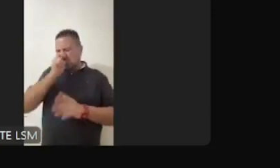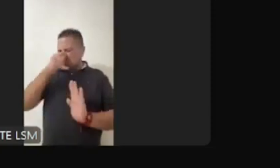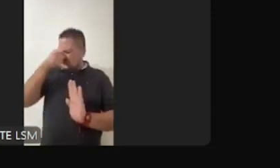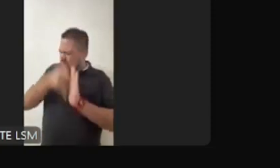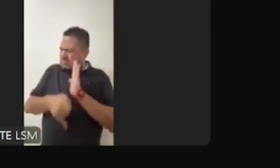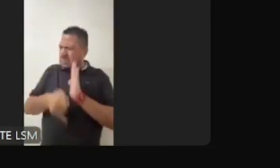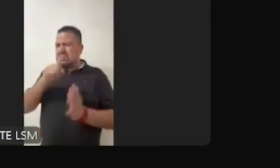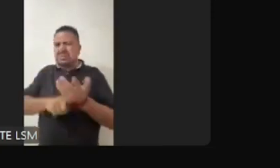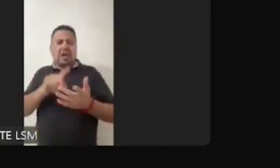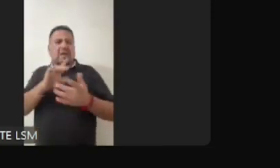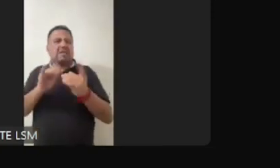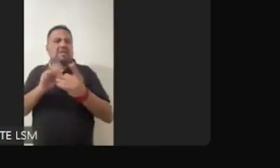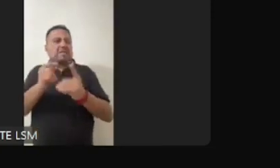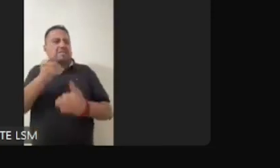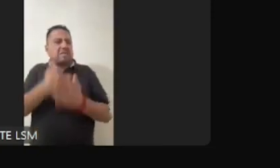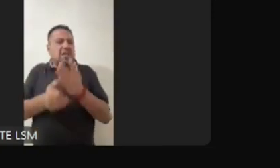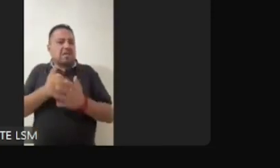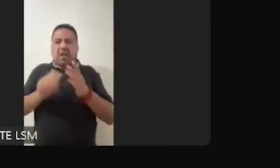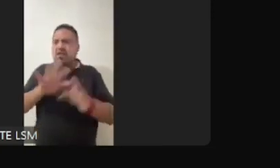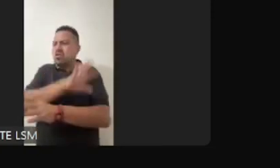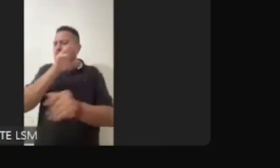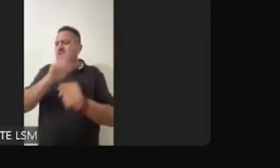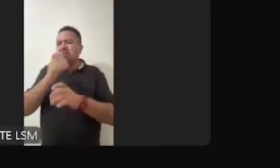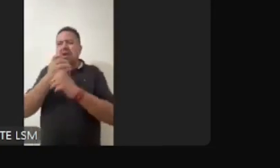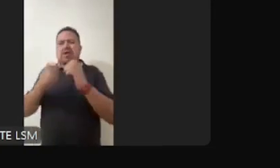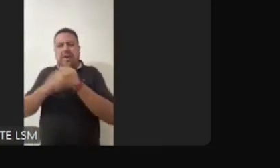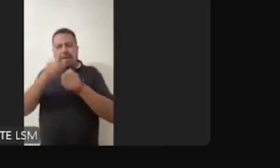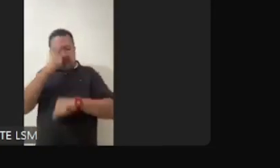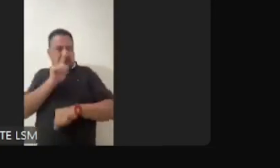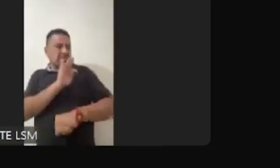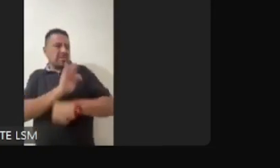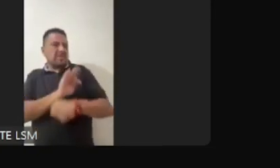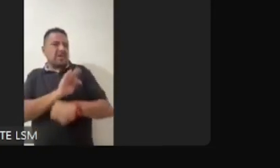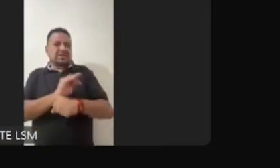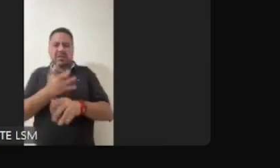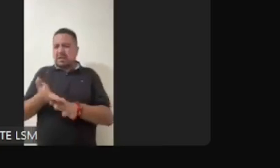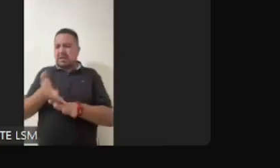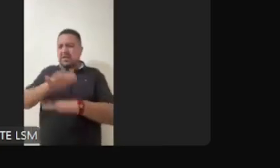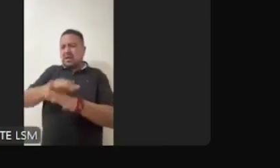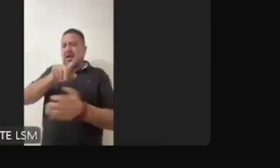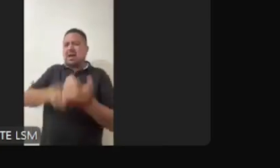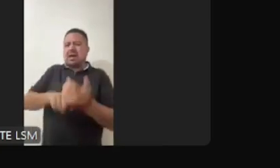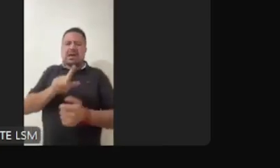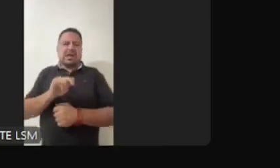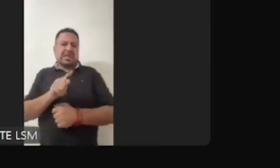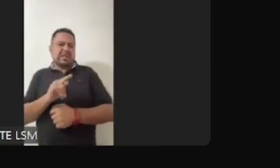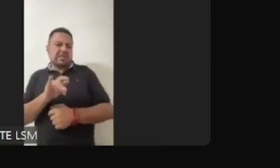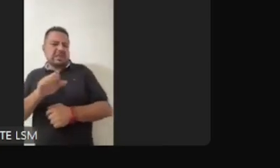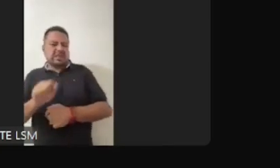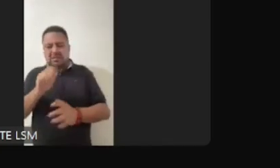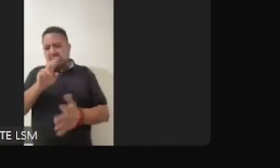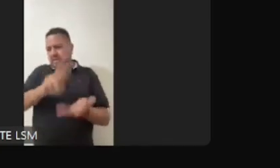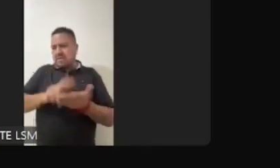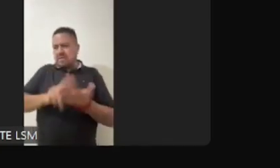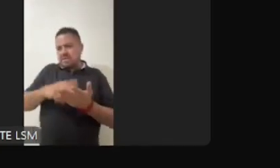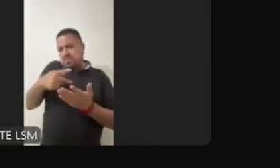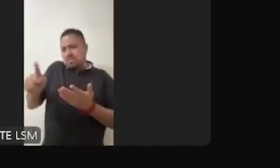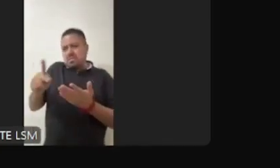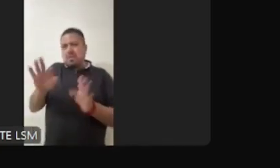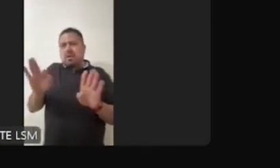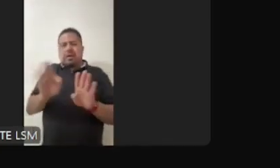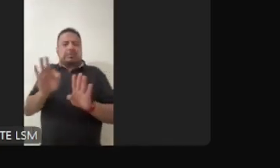dejar de pronunciarse respecto de todos los argumentos de defensa y alegatos para integrar la litis que hizo valer la actora como presunto